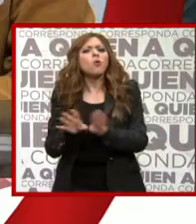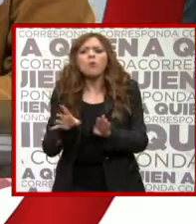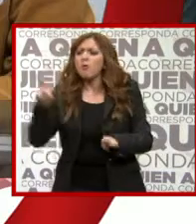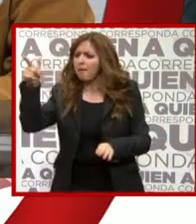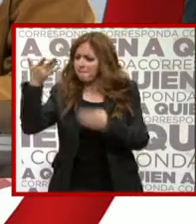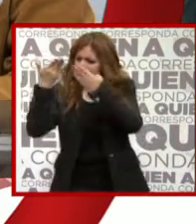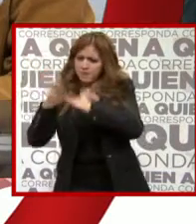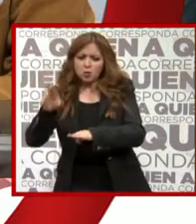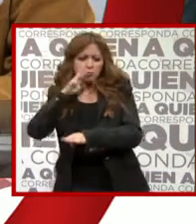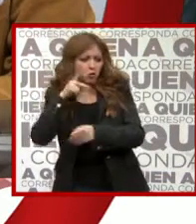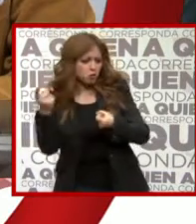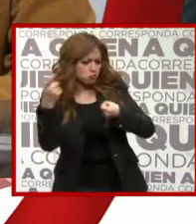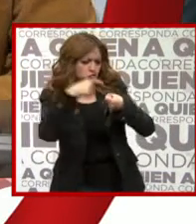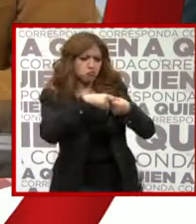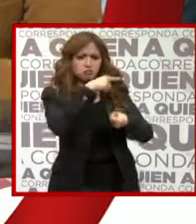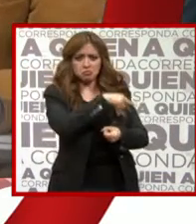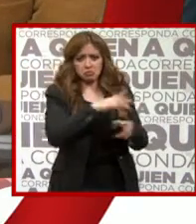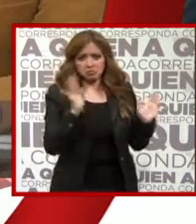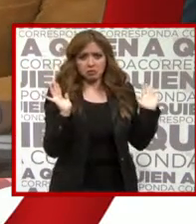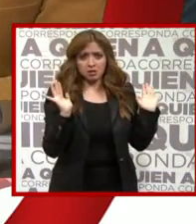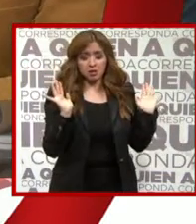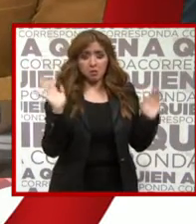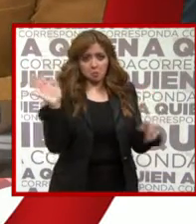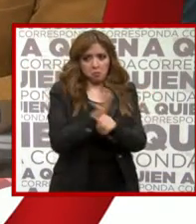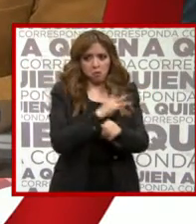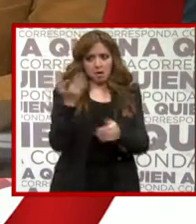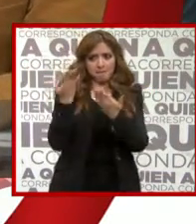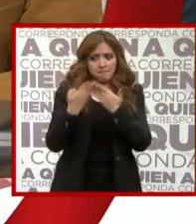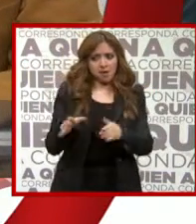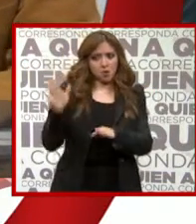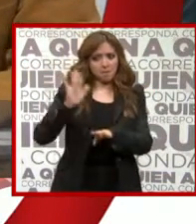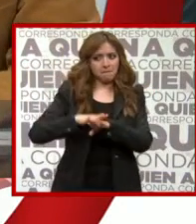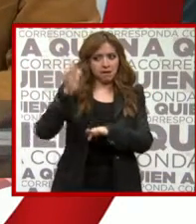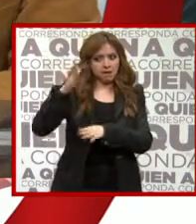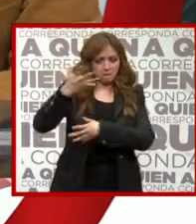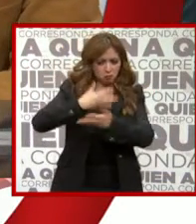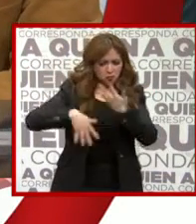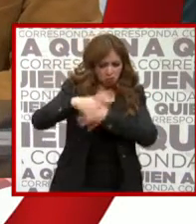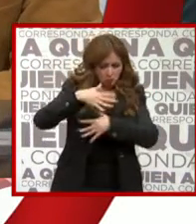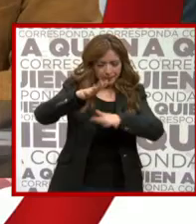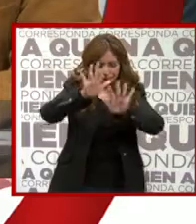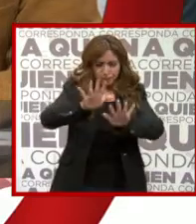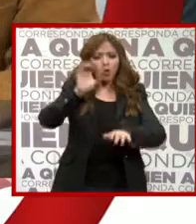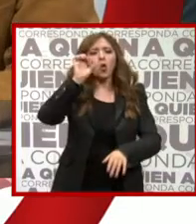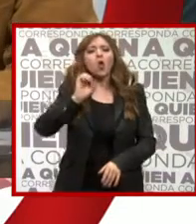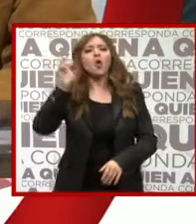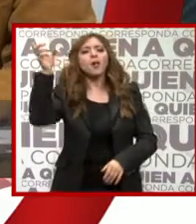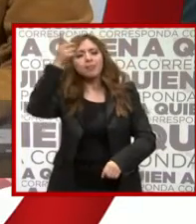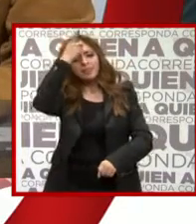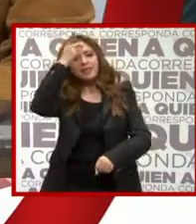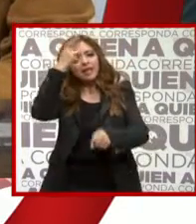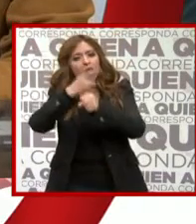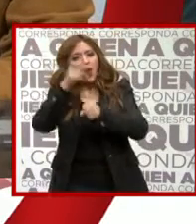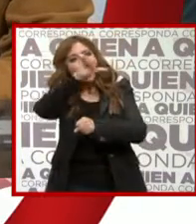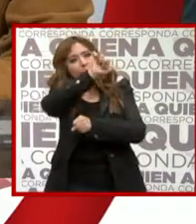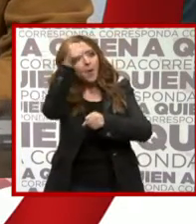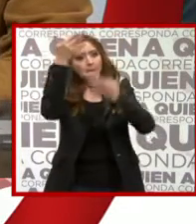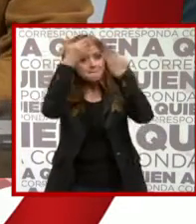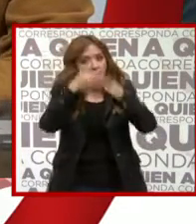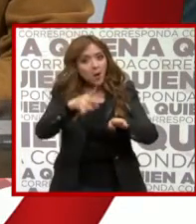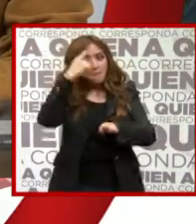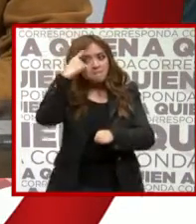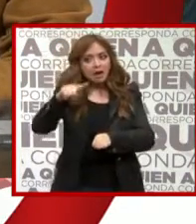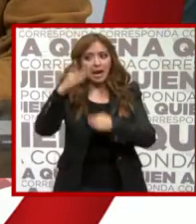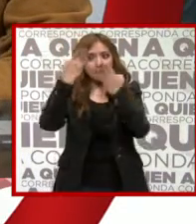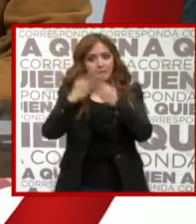ellos? Porque el banco sería más rico, más rápido, ¿no? ¿O por qué no se llevan a sus directivos y esta fórmula al banco para que el banco